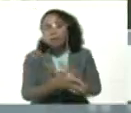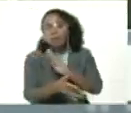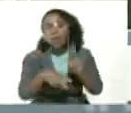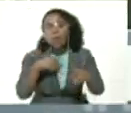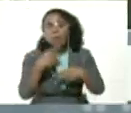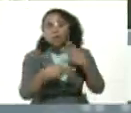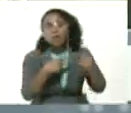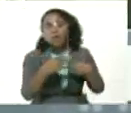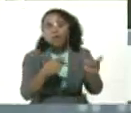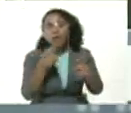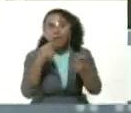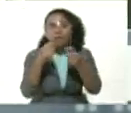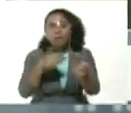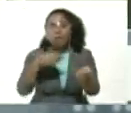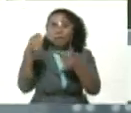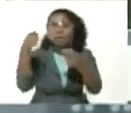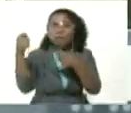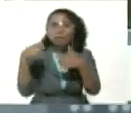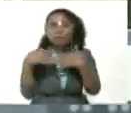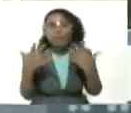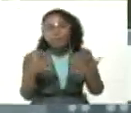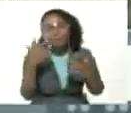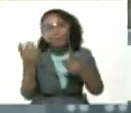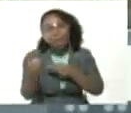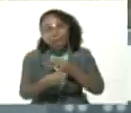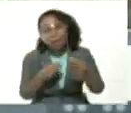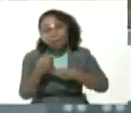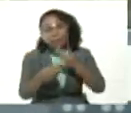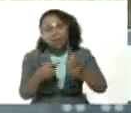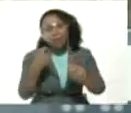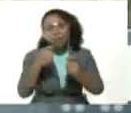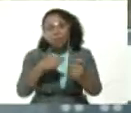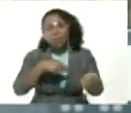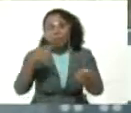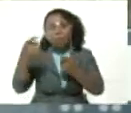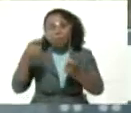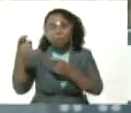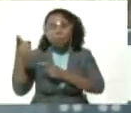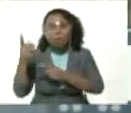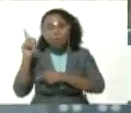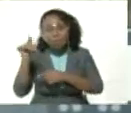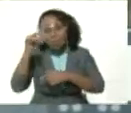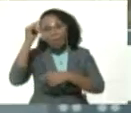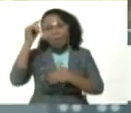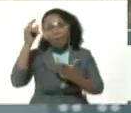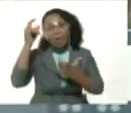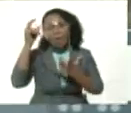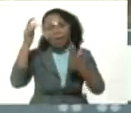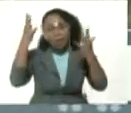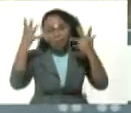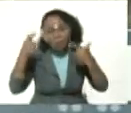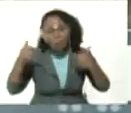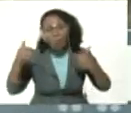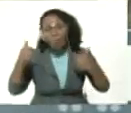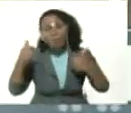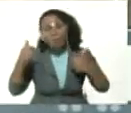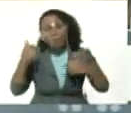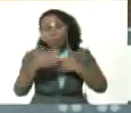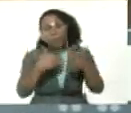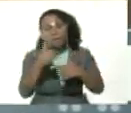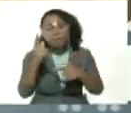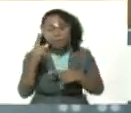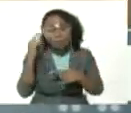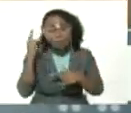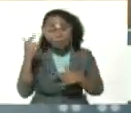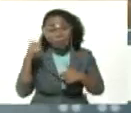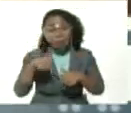y los exportadores por el hecho que se está exportando solamente el ganado en pie. Cabe destacar, en primer lugar, que